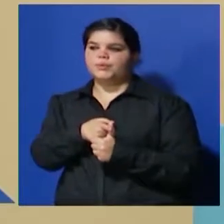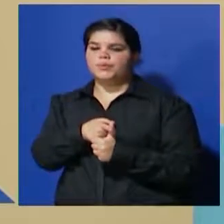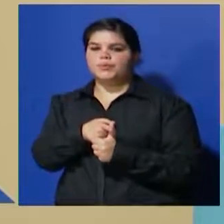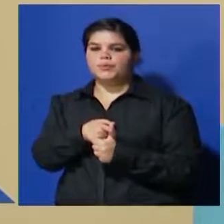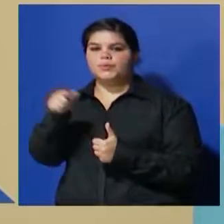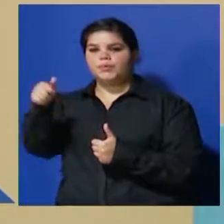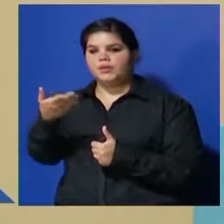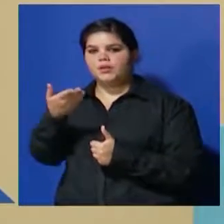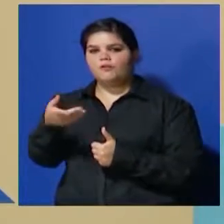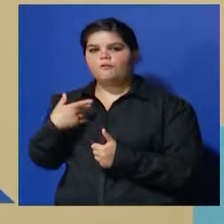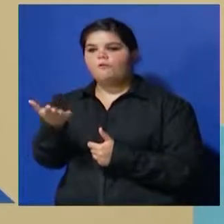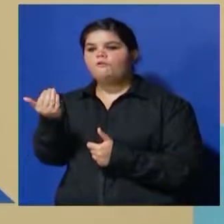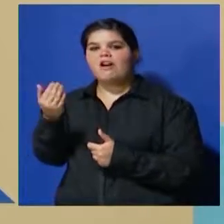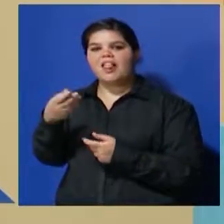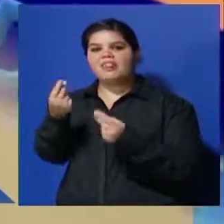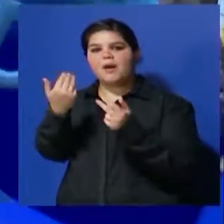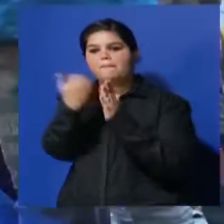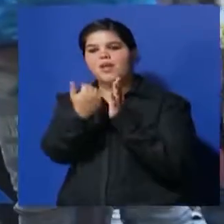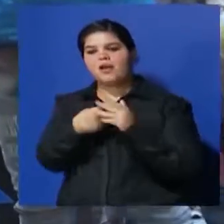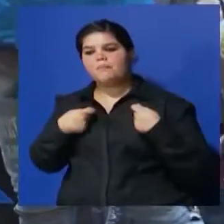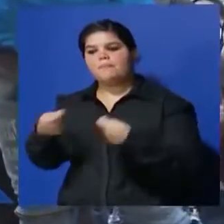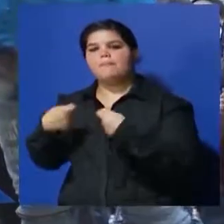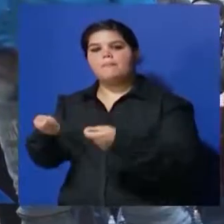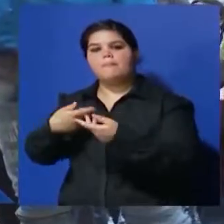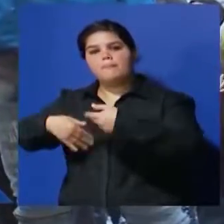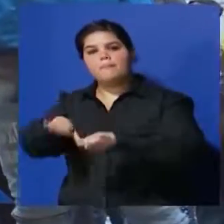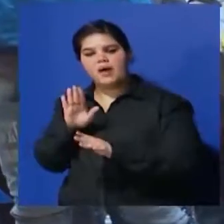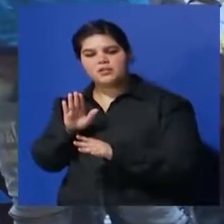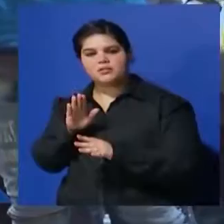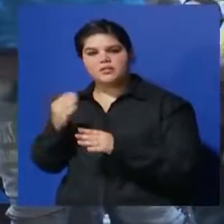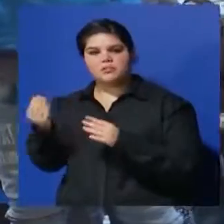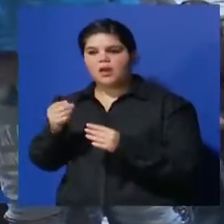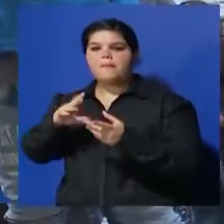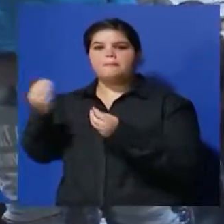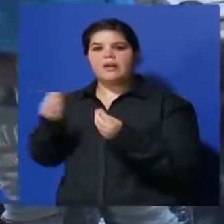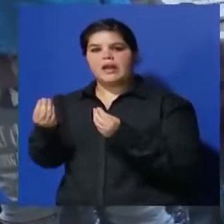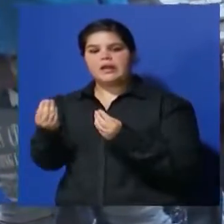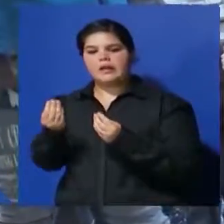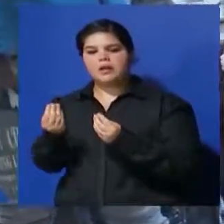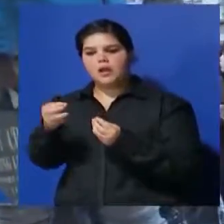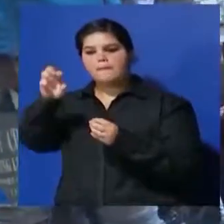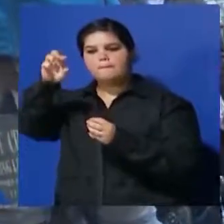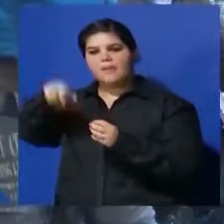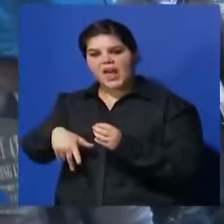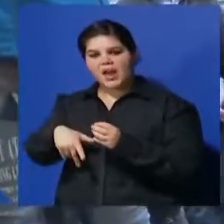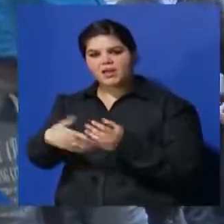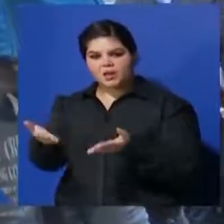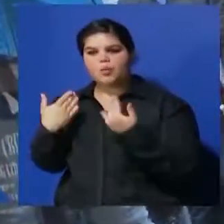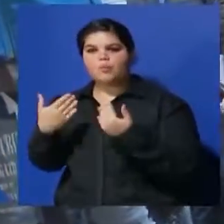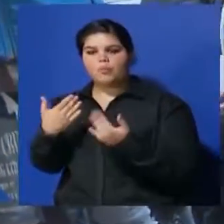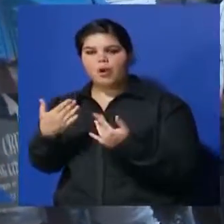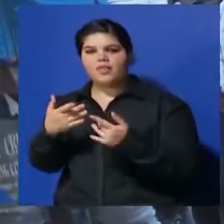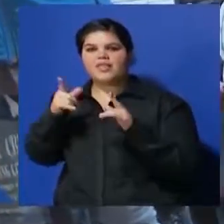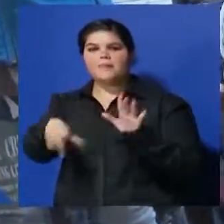desde que haya más financiamiento para este tipo de para las políticas vinculadas con la ley que